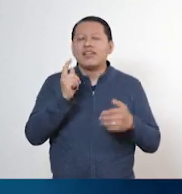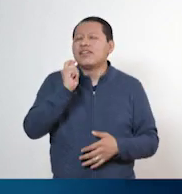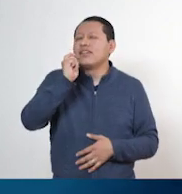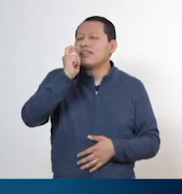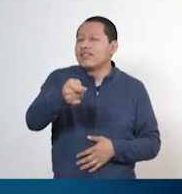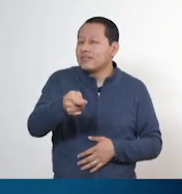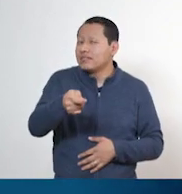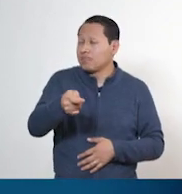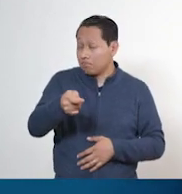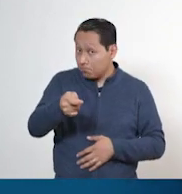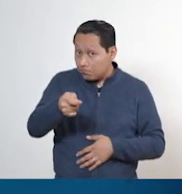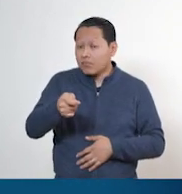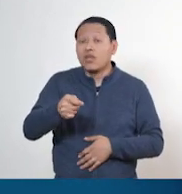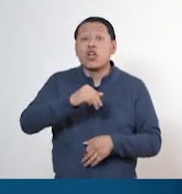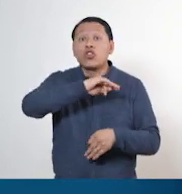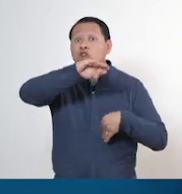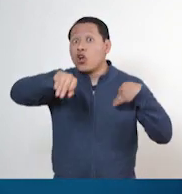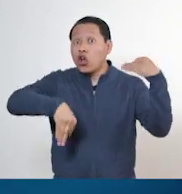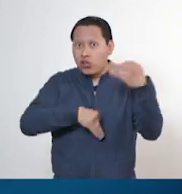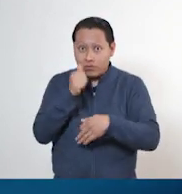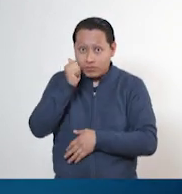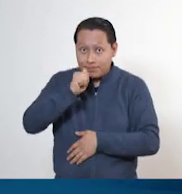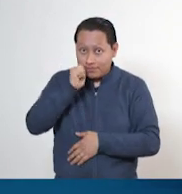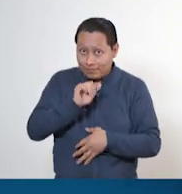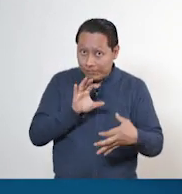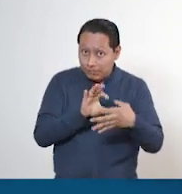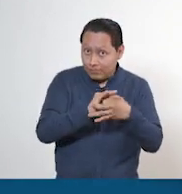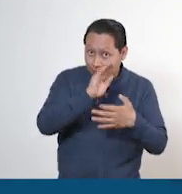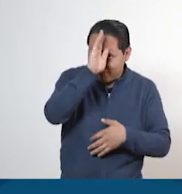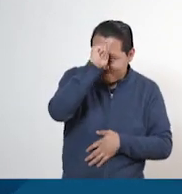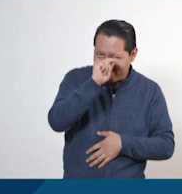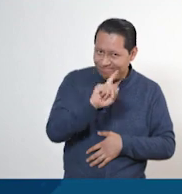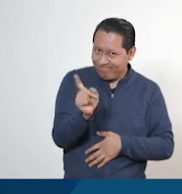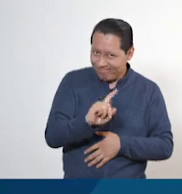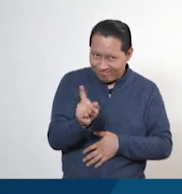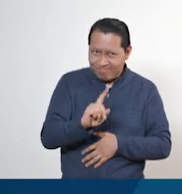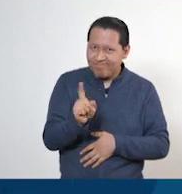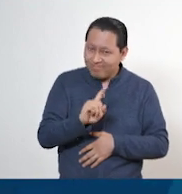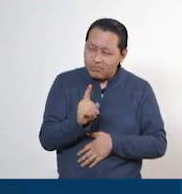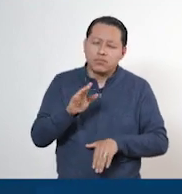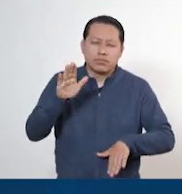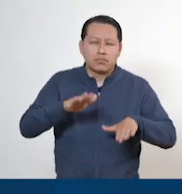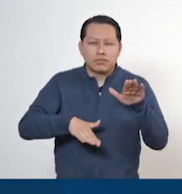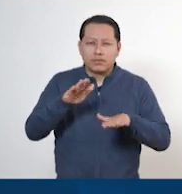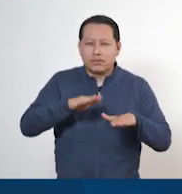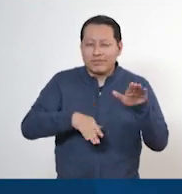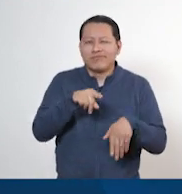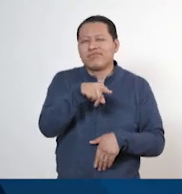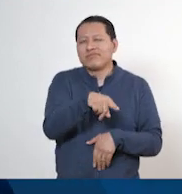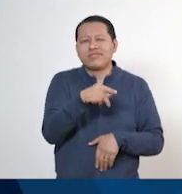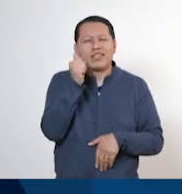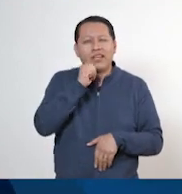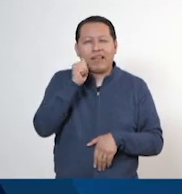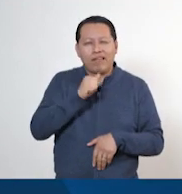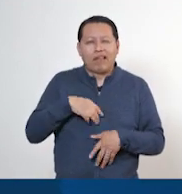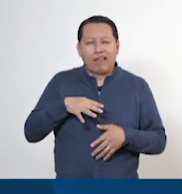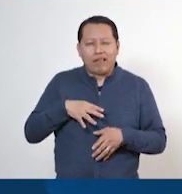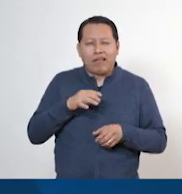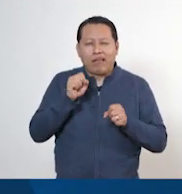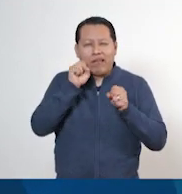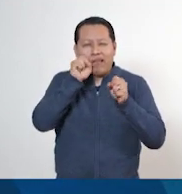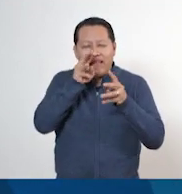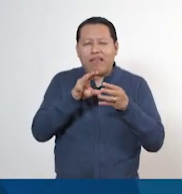decir que todos vamos a estar de acuerdo siempre, ¿verdad? O sea, aunque a veces te me pongas así muy